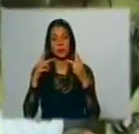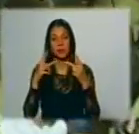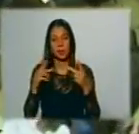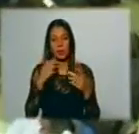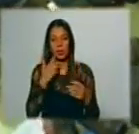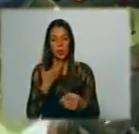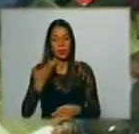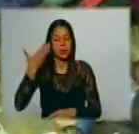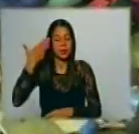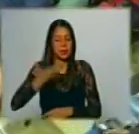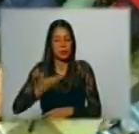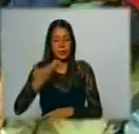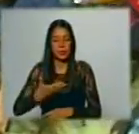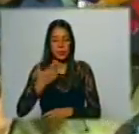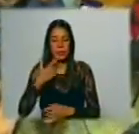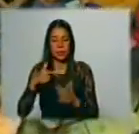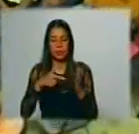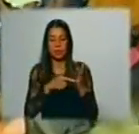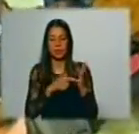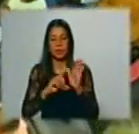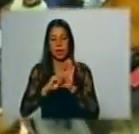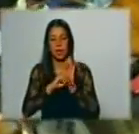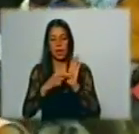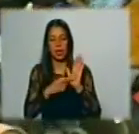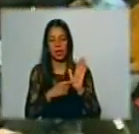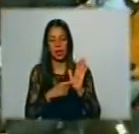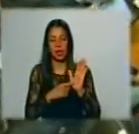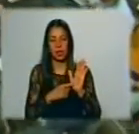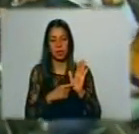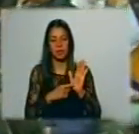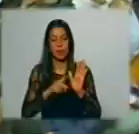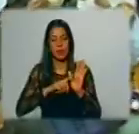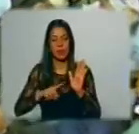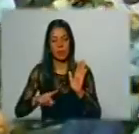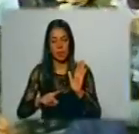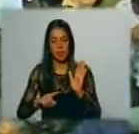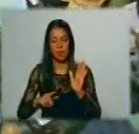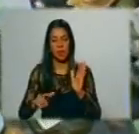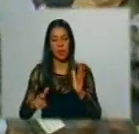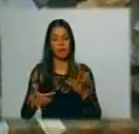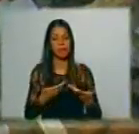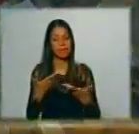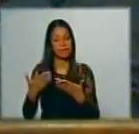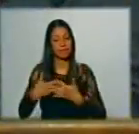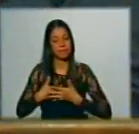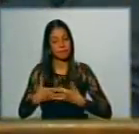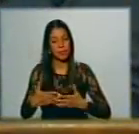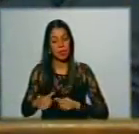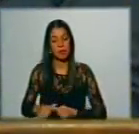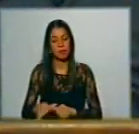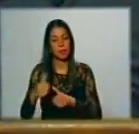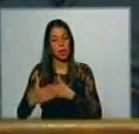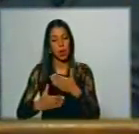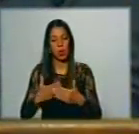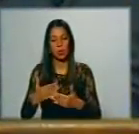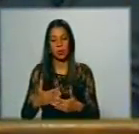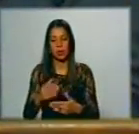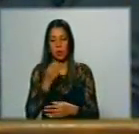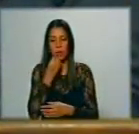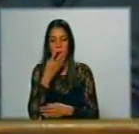declarado esencial en esta ley constitucional debe prestarse en forma continua,